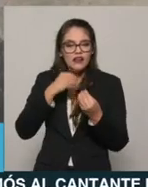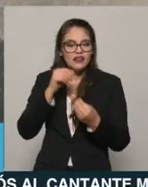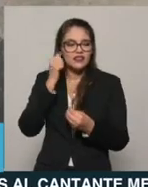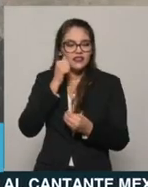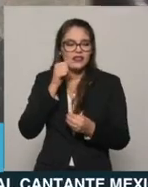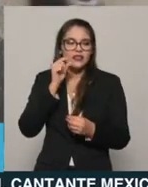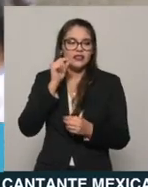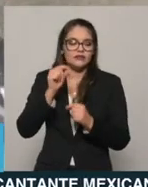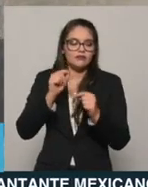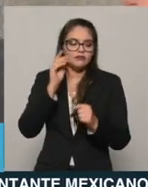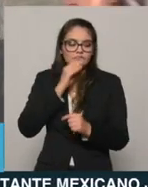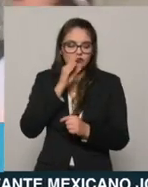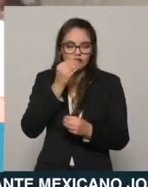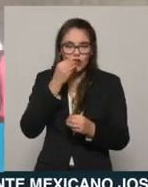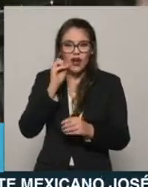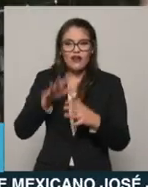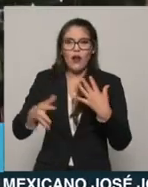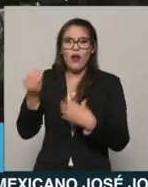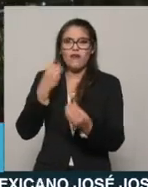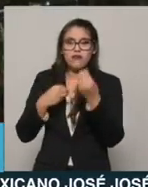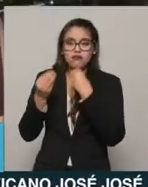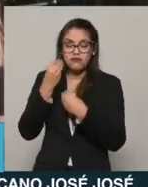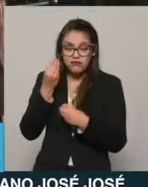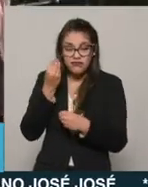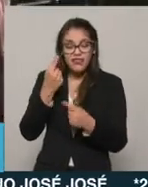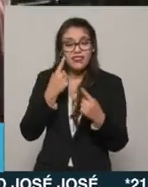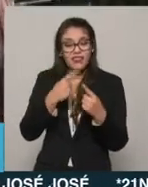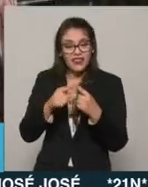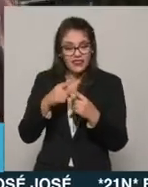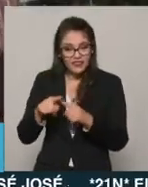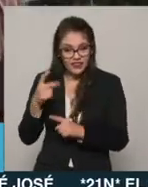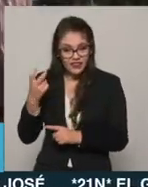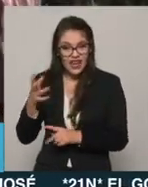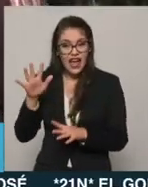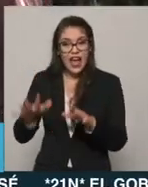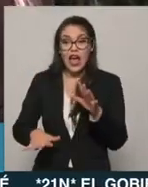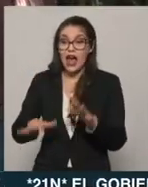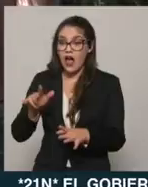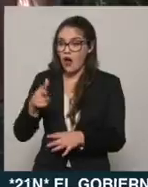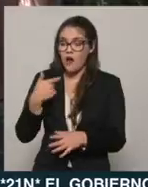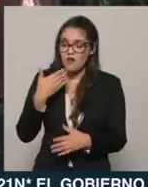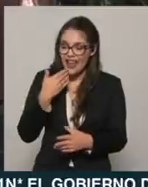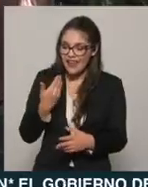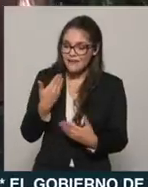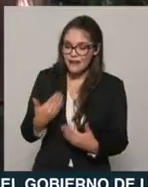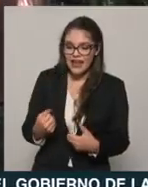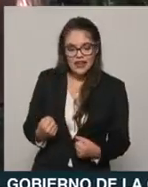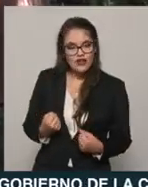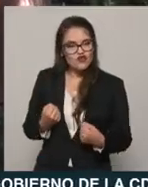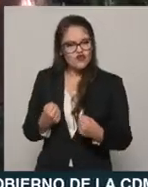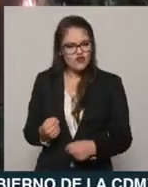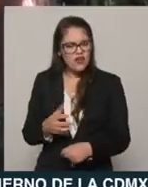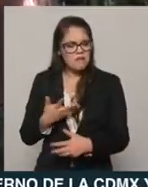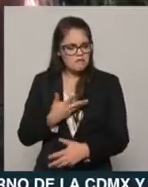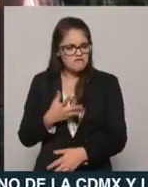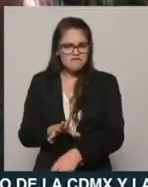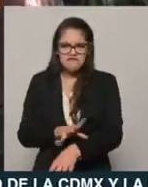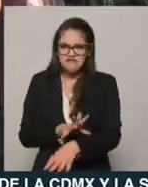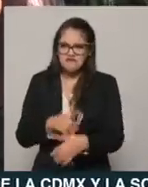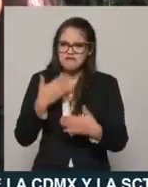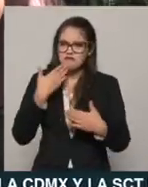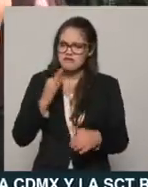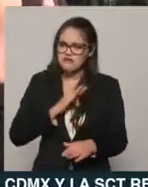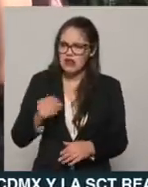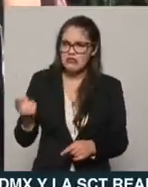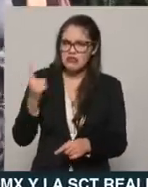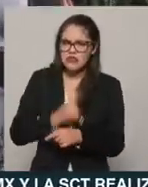de comer o comer en exceso. Sobre todo si vemos una falta de energía en la persona, en la que ya no tiene energía.